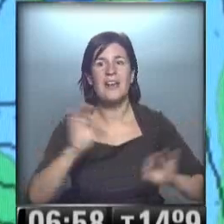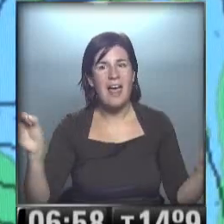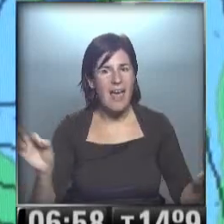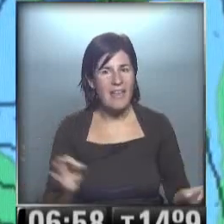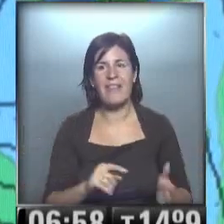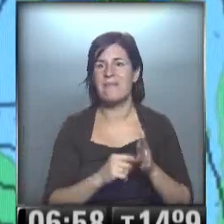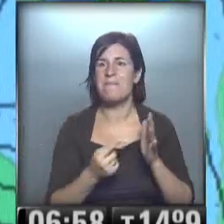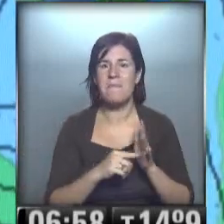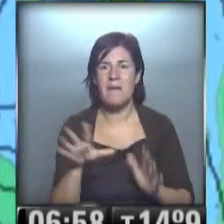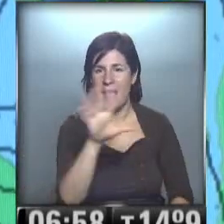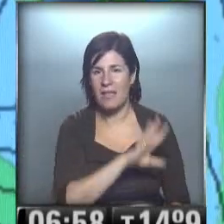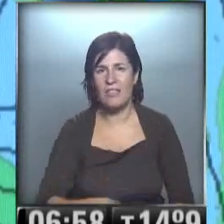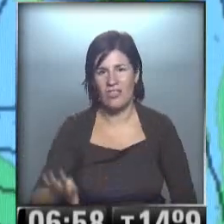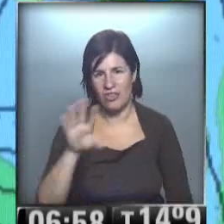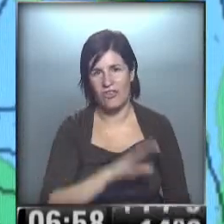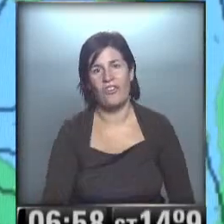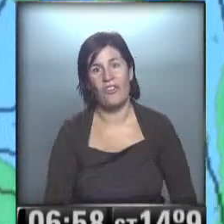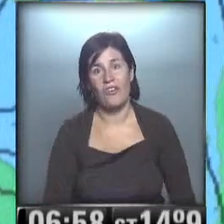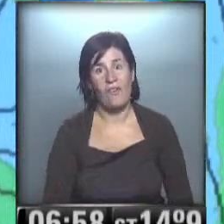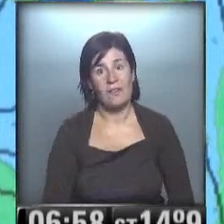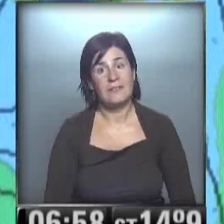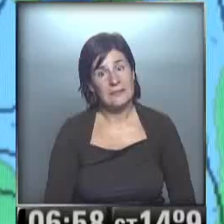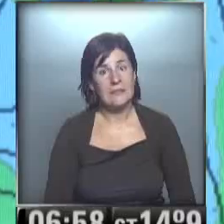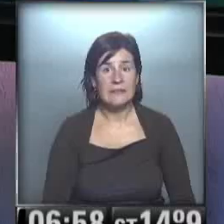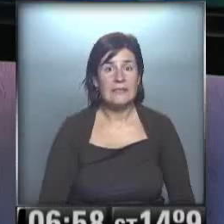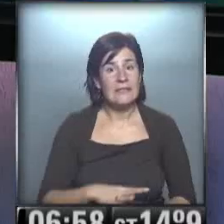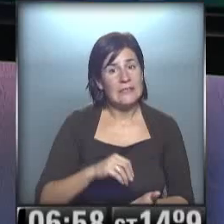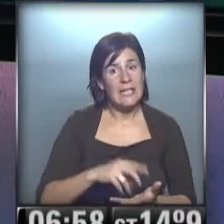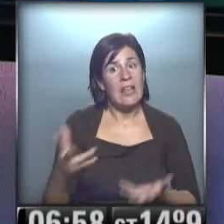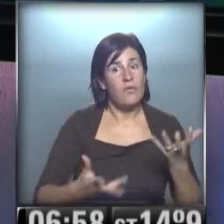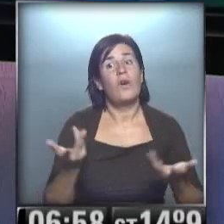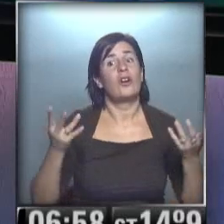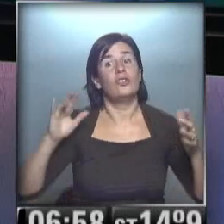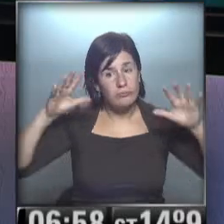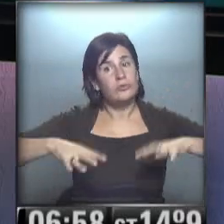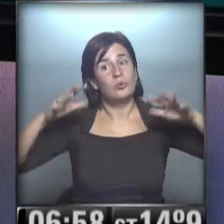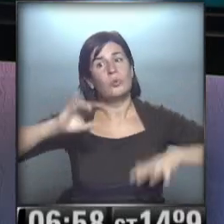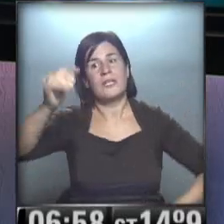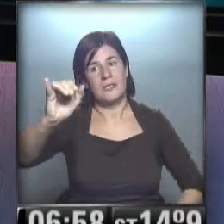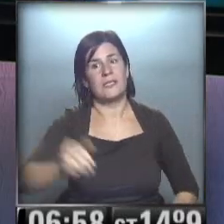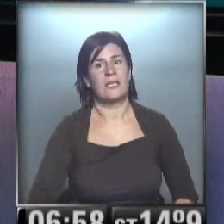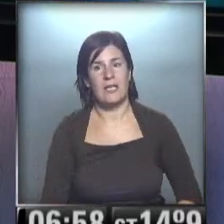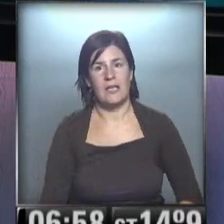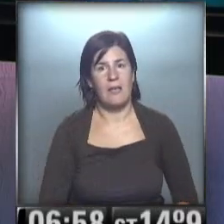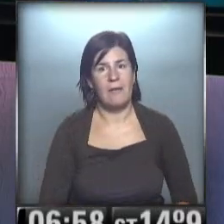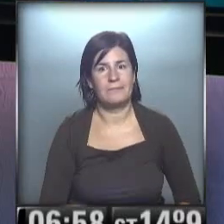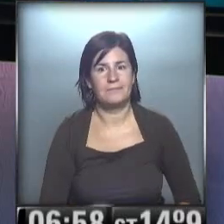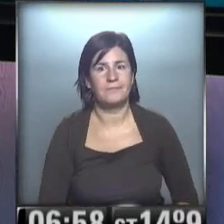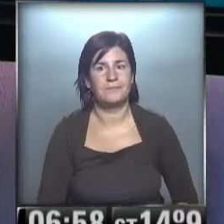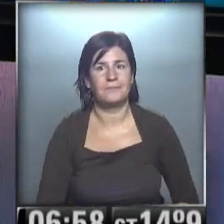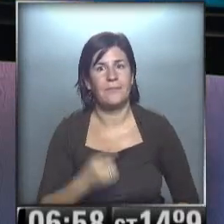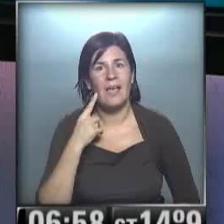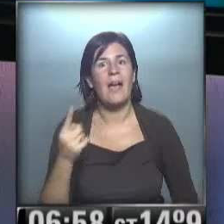el extremo sur, en Tierra del Fuego, sí, ¿eh? Ahí alguna precipitación vamos a tener. Y nos vamos a ver